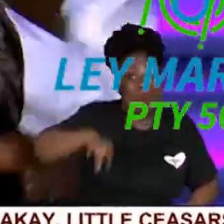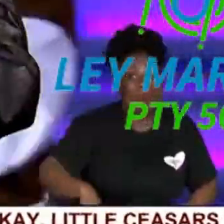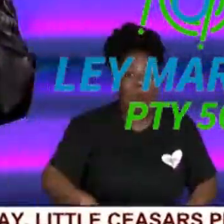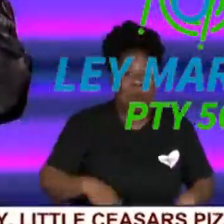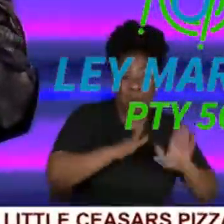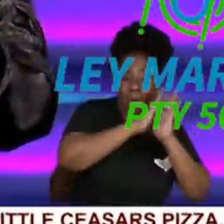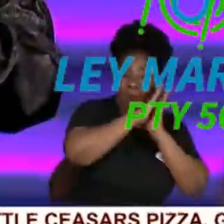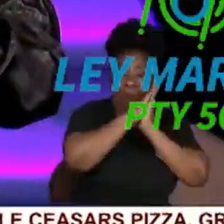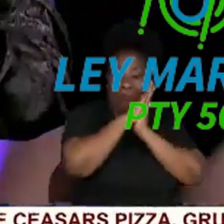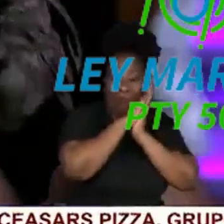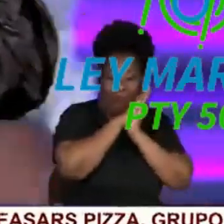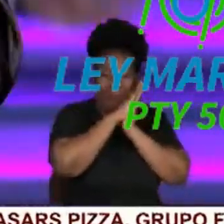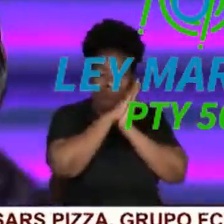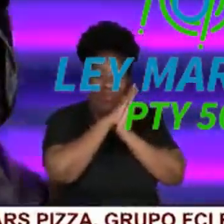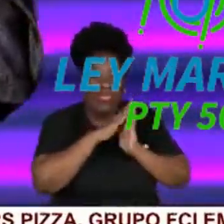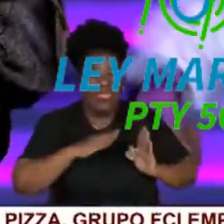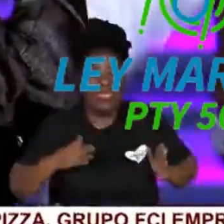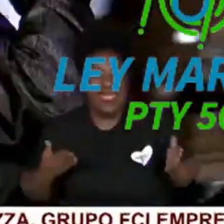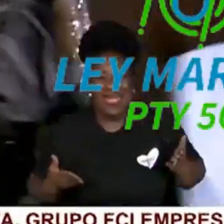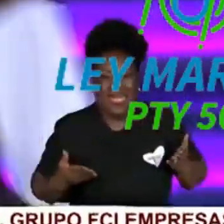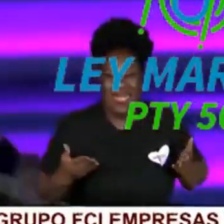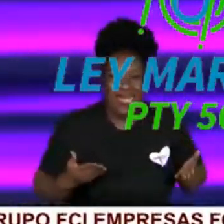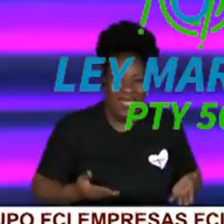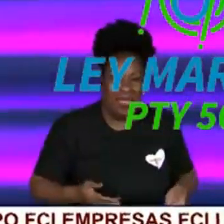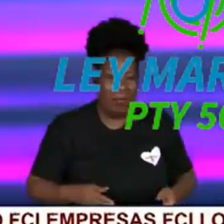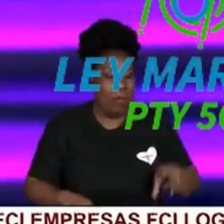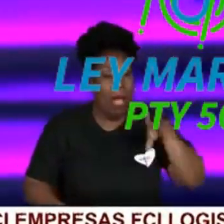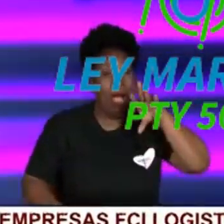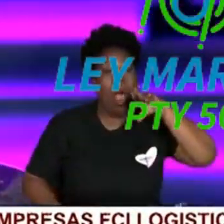Sigan durmiendo de lado. De perro.